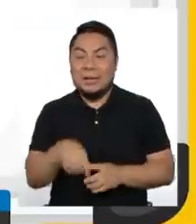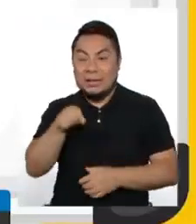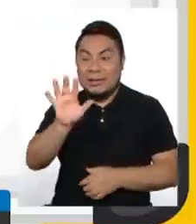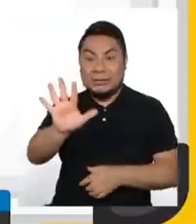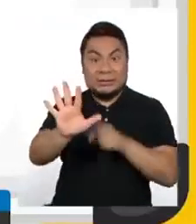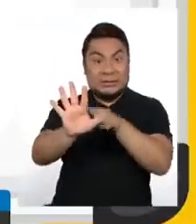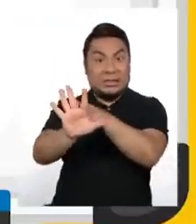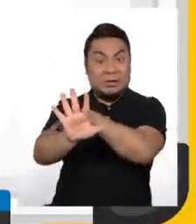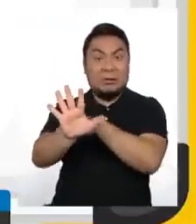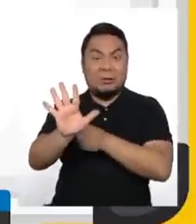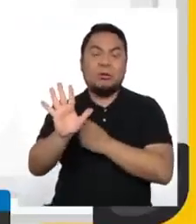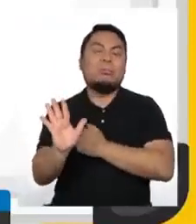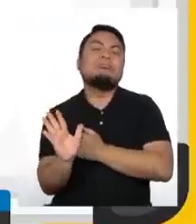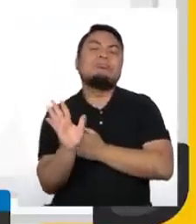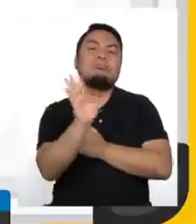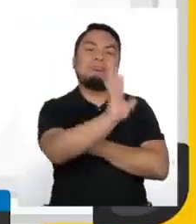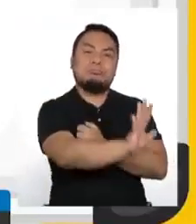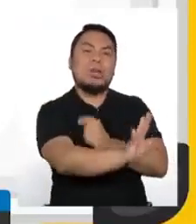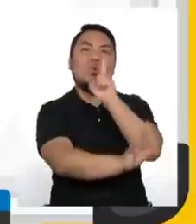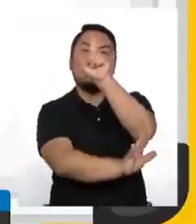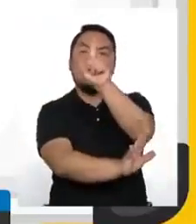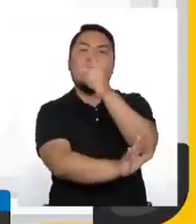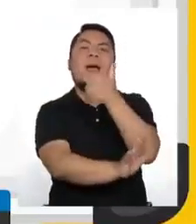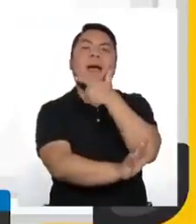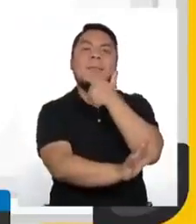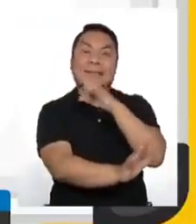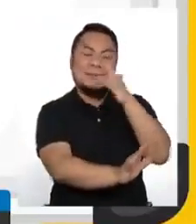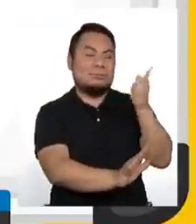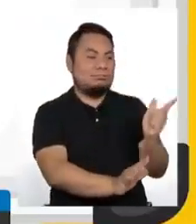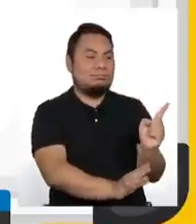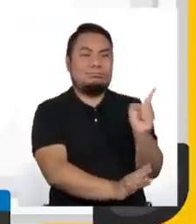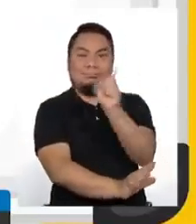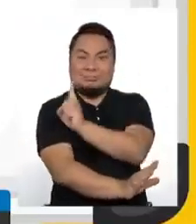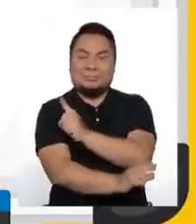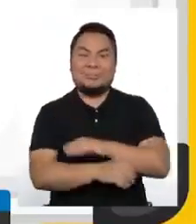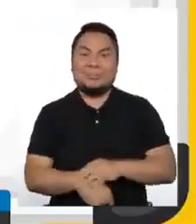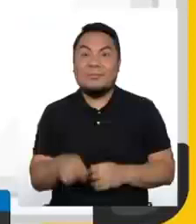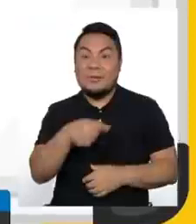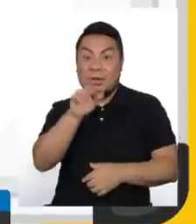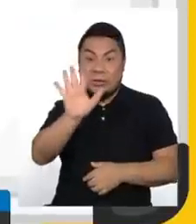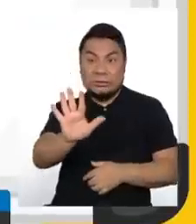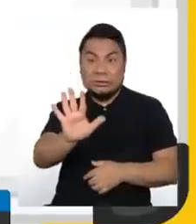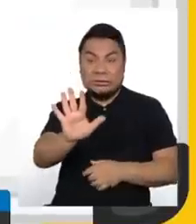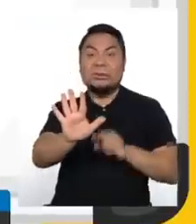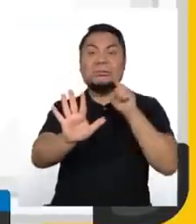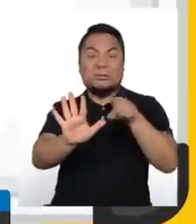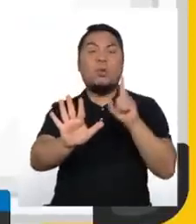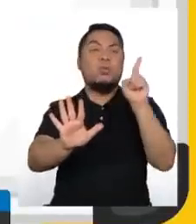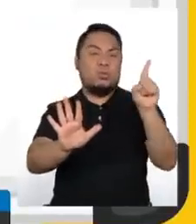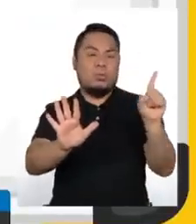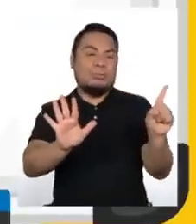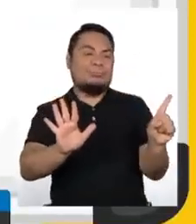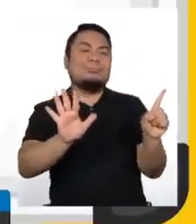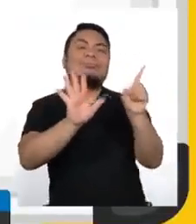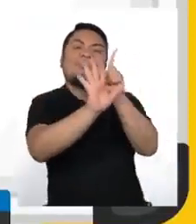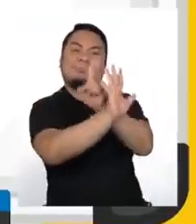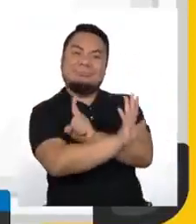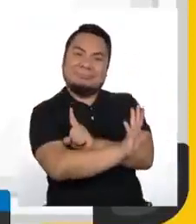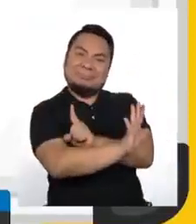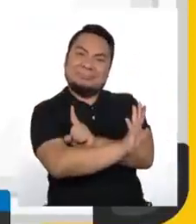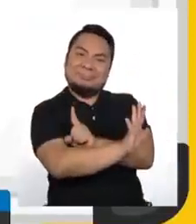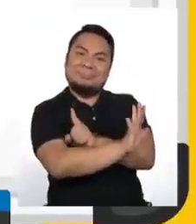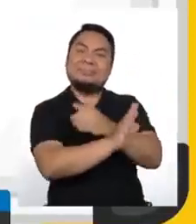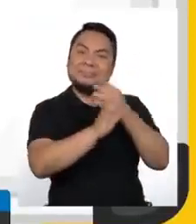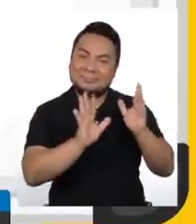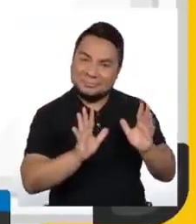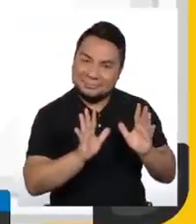otras 5 las intercambiamos por otra tapa dorada. Y estas otras 5 por una tapa dorada más.